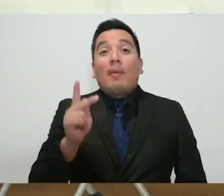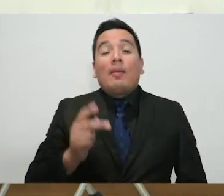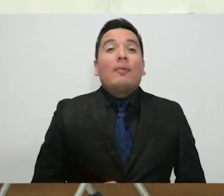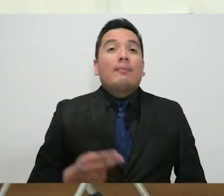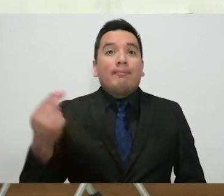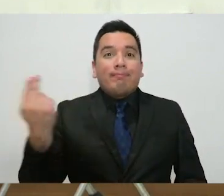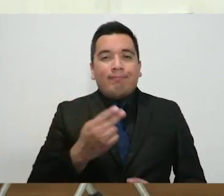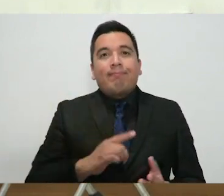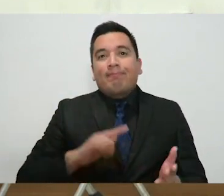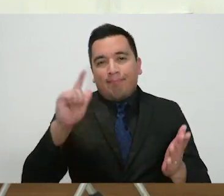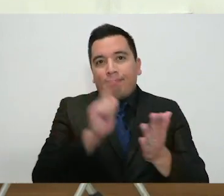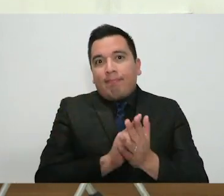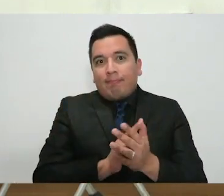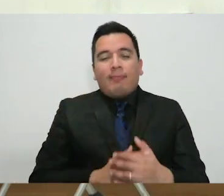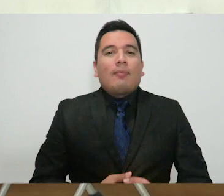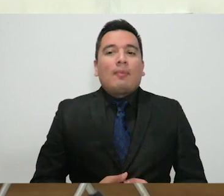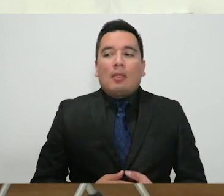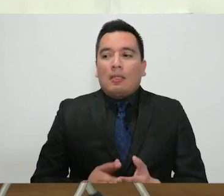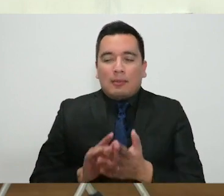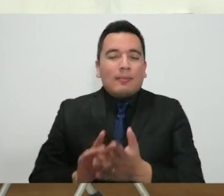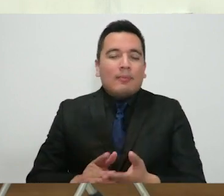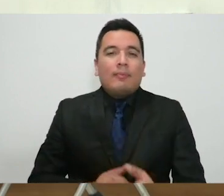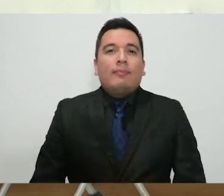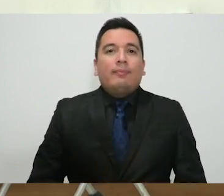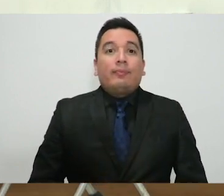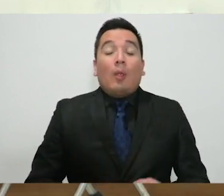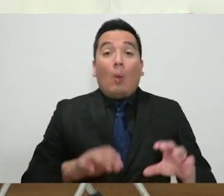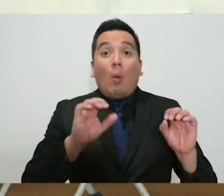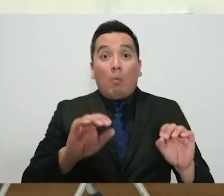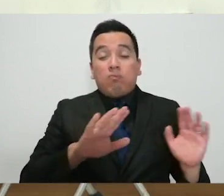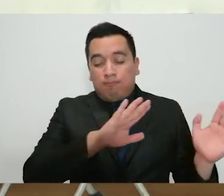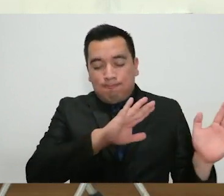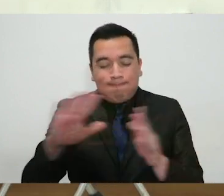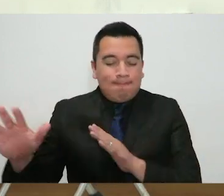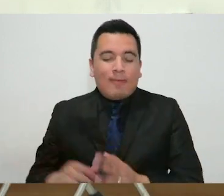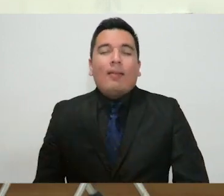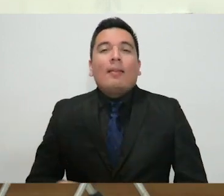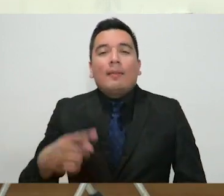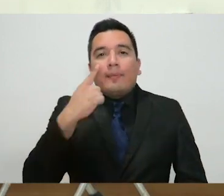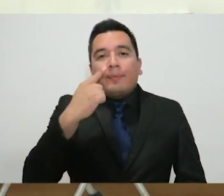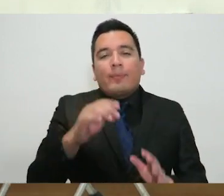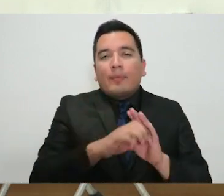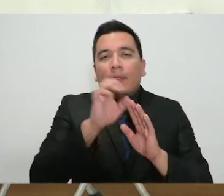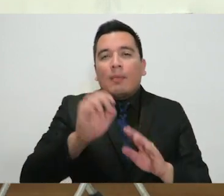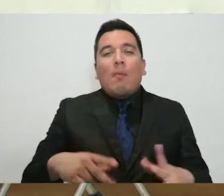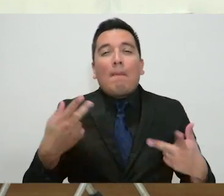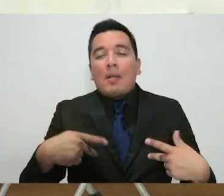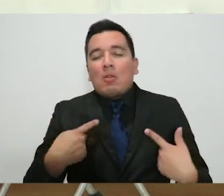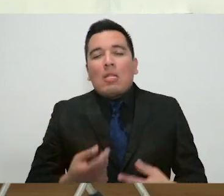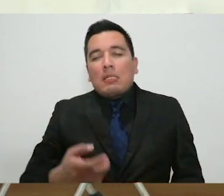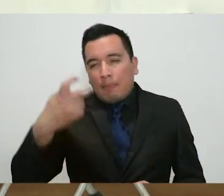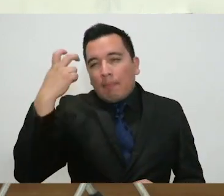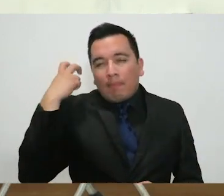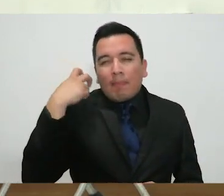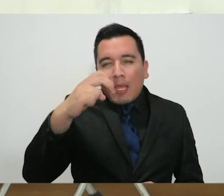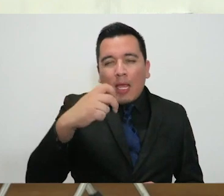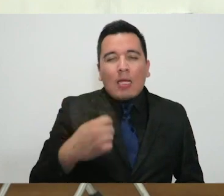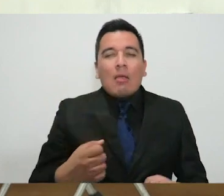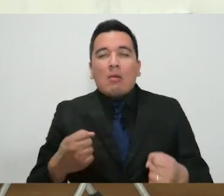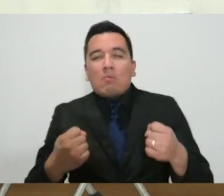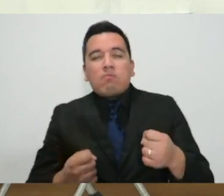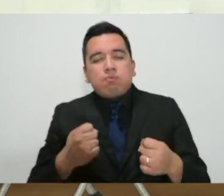asidero legal que lo permita. Otro es el de quienes están circulando el día de